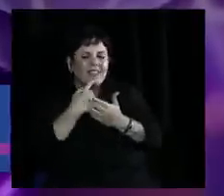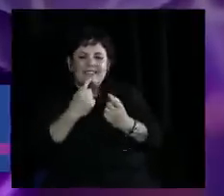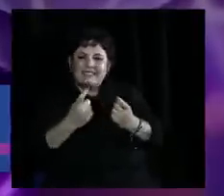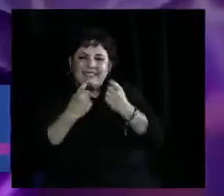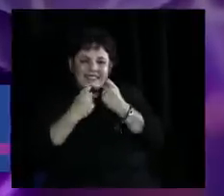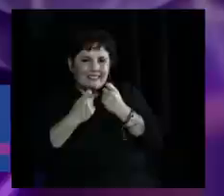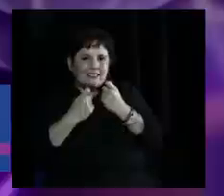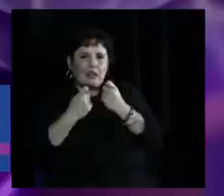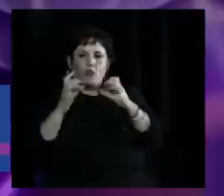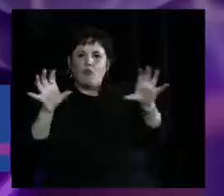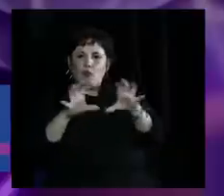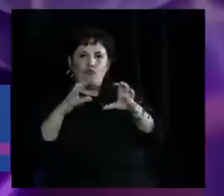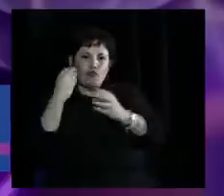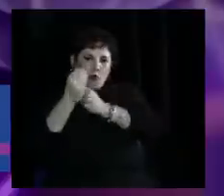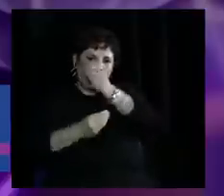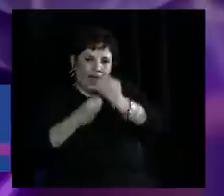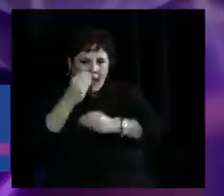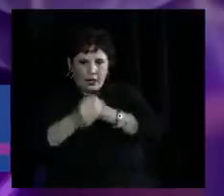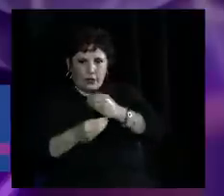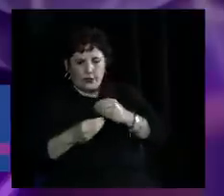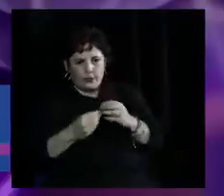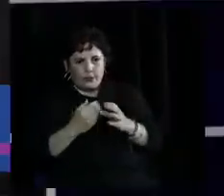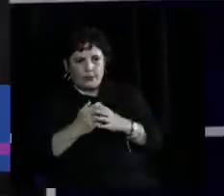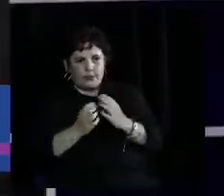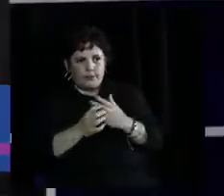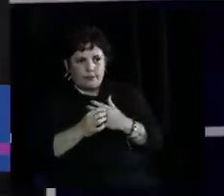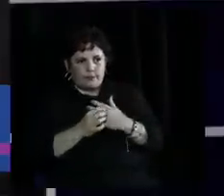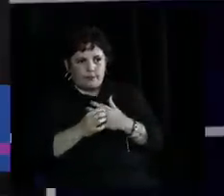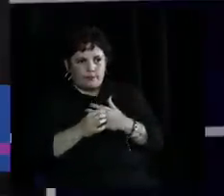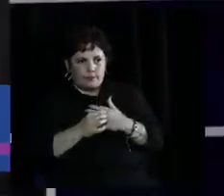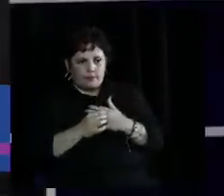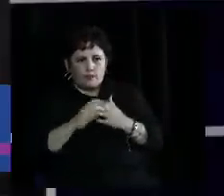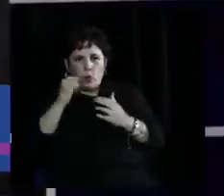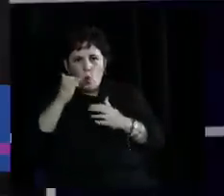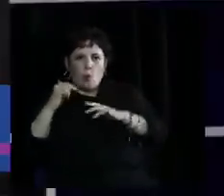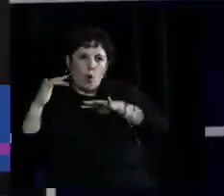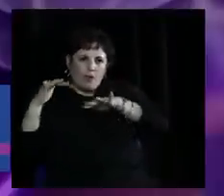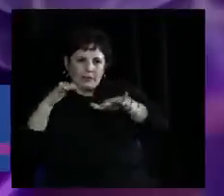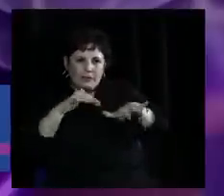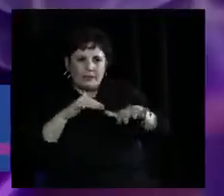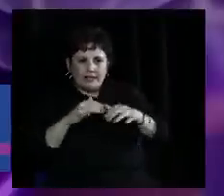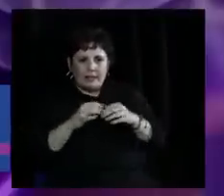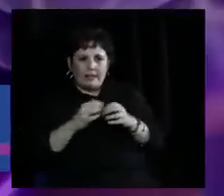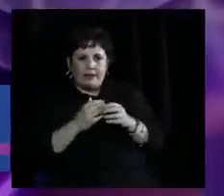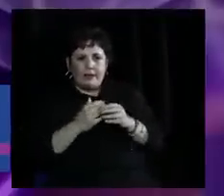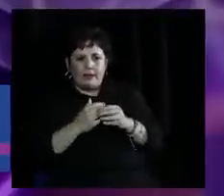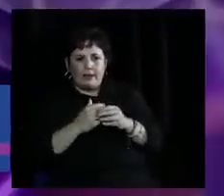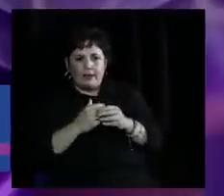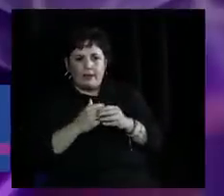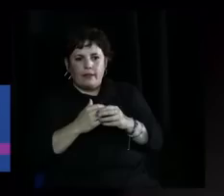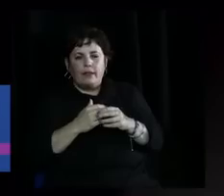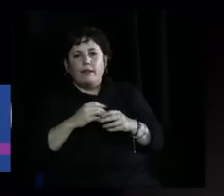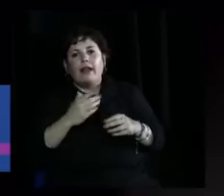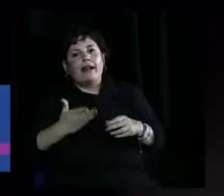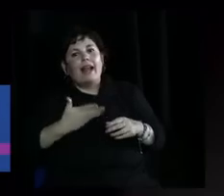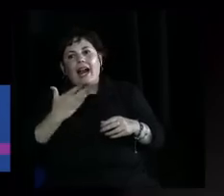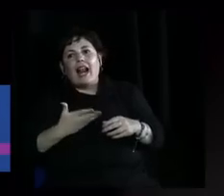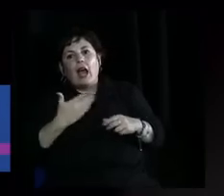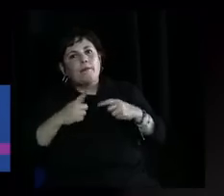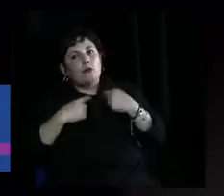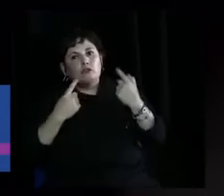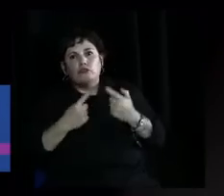necesario el ingreso de personal. Sí, porque hubo una pero, concentración. Digamos, ¿dónde está el foco? ¿A dónde va? ¿A dónde va? ¿A dónde va el reclamo? El reclamo